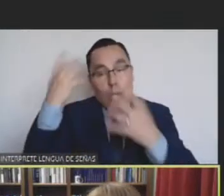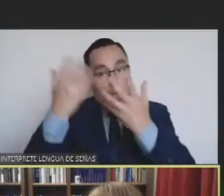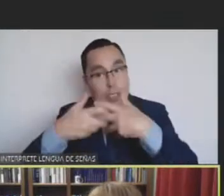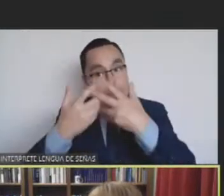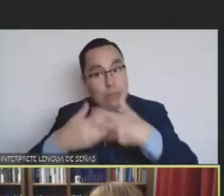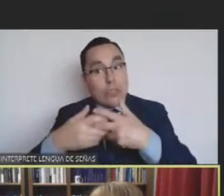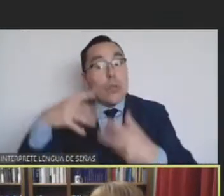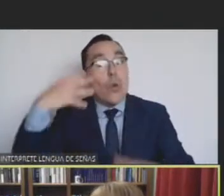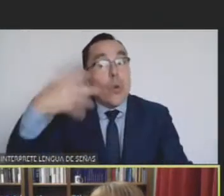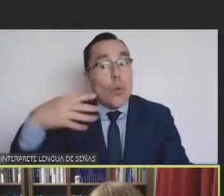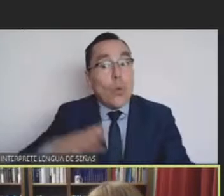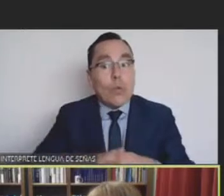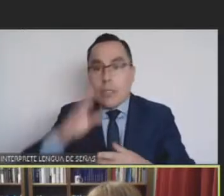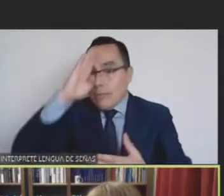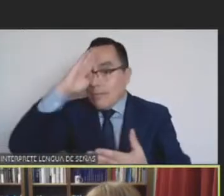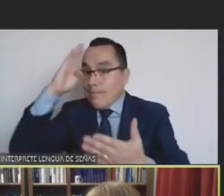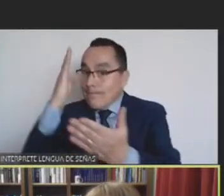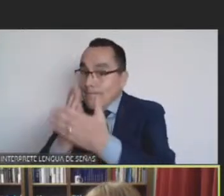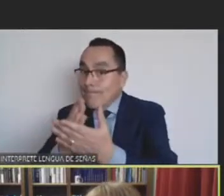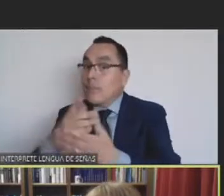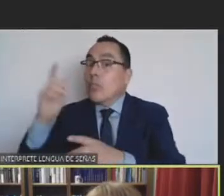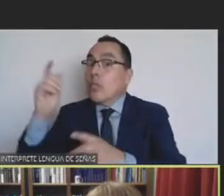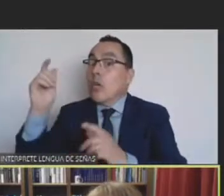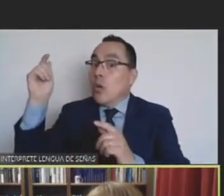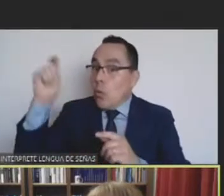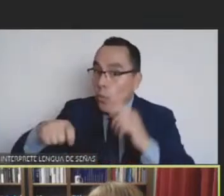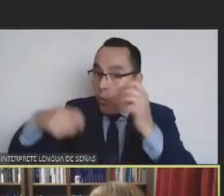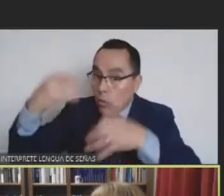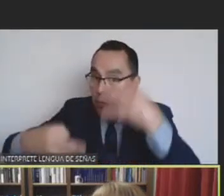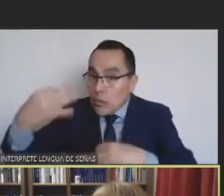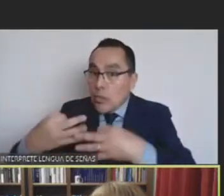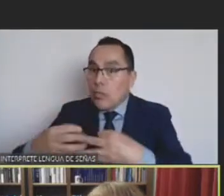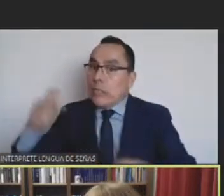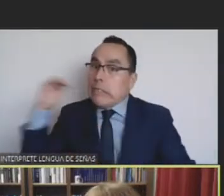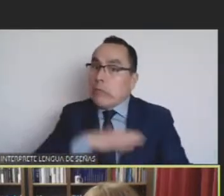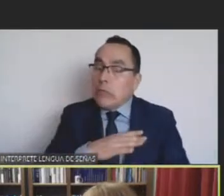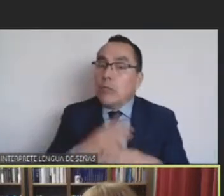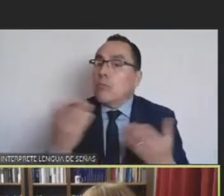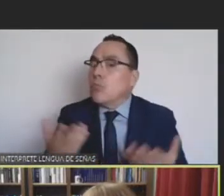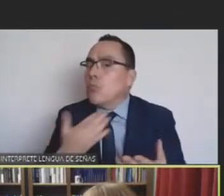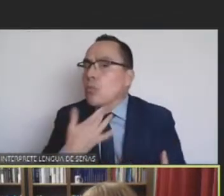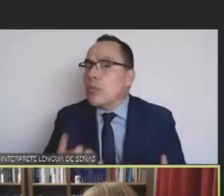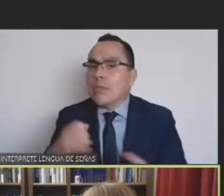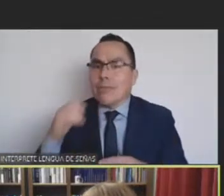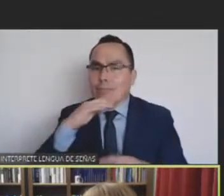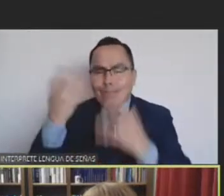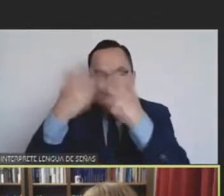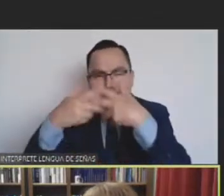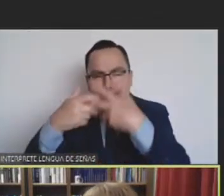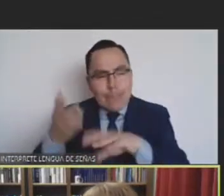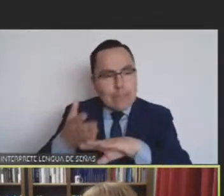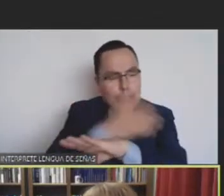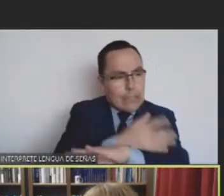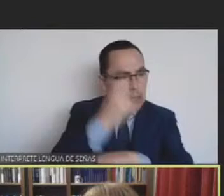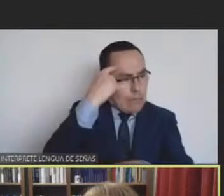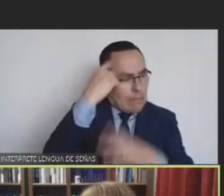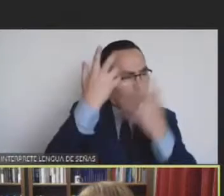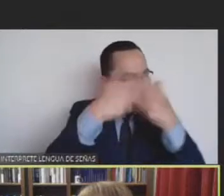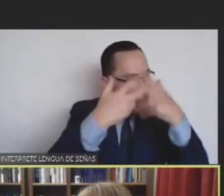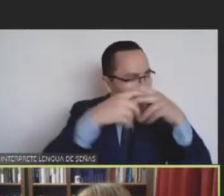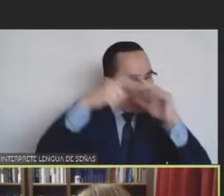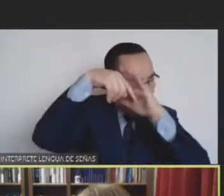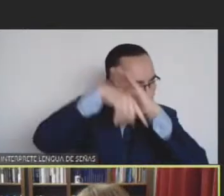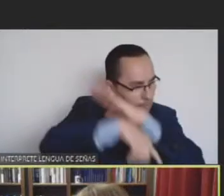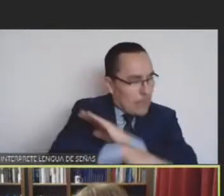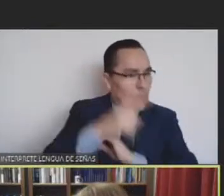las decisiones judiciales no solamente tienen que ser prontas, oportunas, tienen que ser reflexionadas, racionales, tienen que corresponder